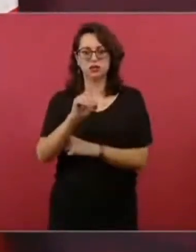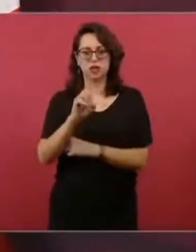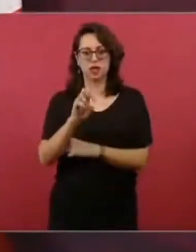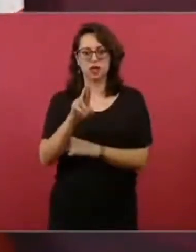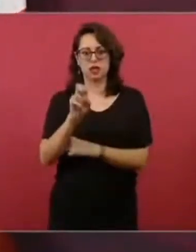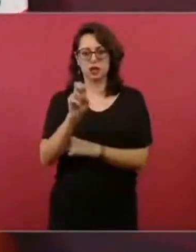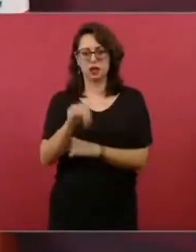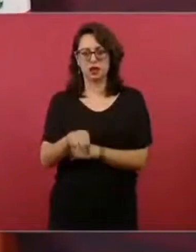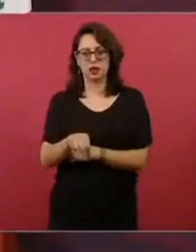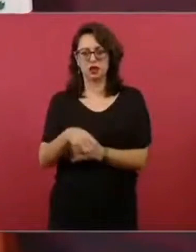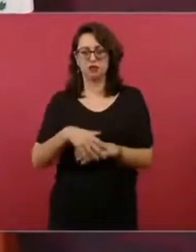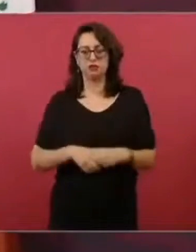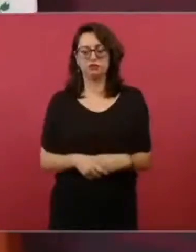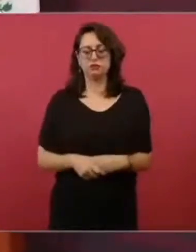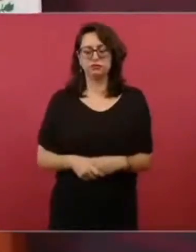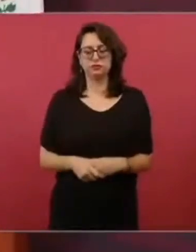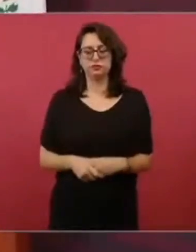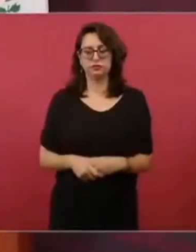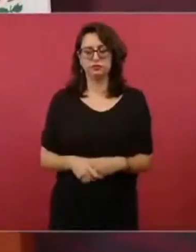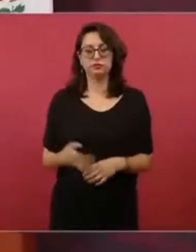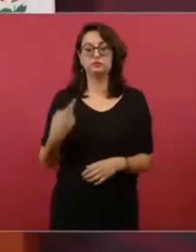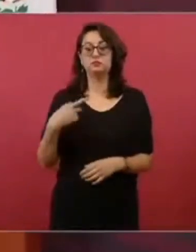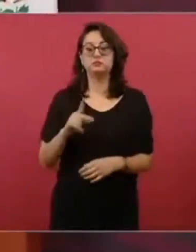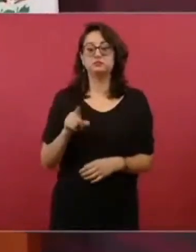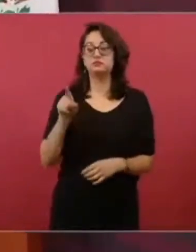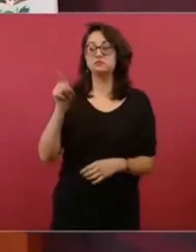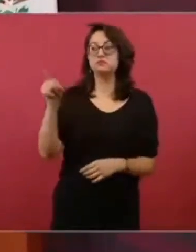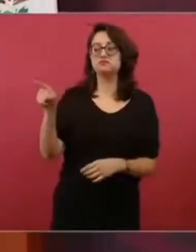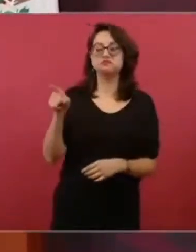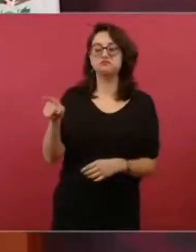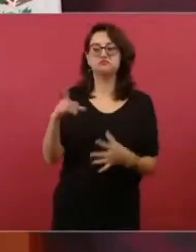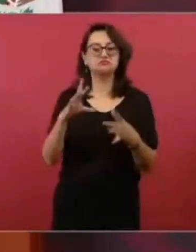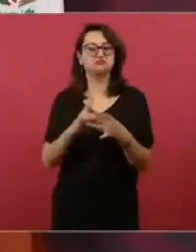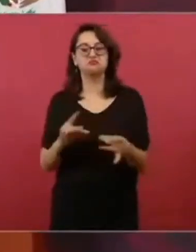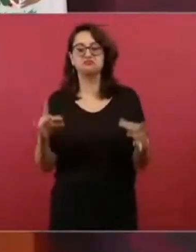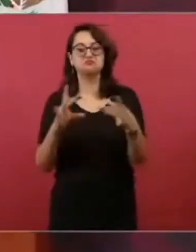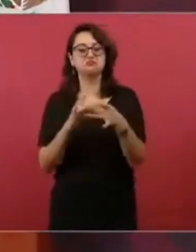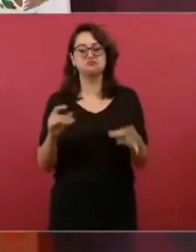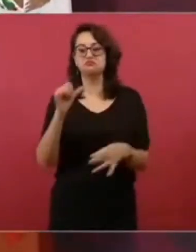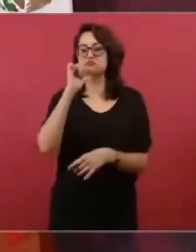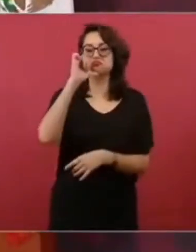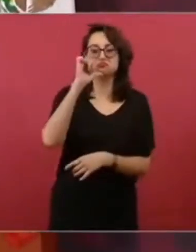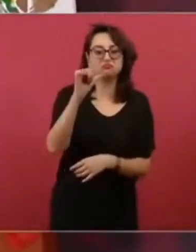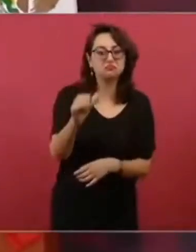Pero todavía, porque así son los conservadores,